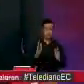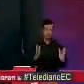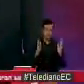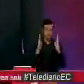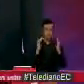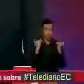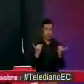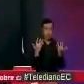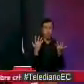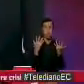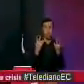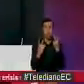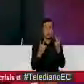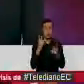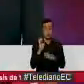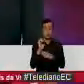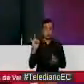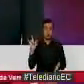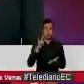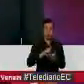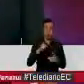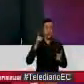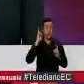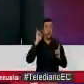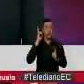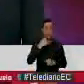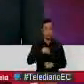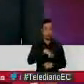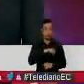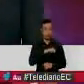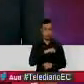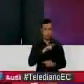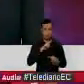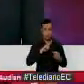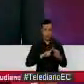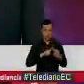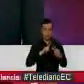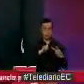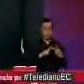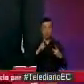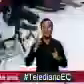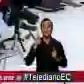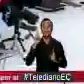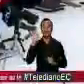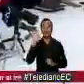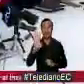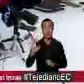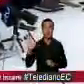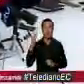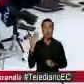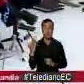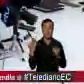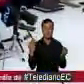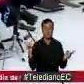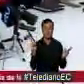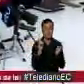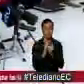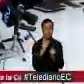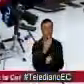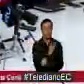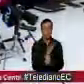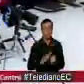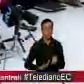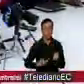Vamos a esta hora que durante su visita a Ecuador, el diputado español Víctor González y el europarlamentario Germán Tersch del partido Vox se reunieron con el presidente